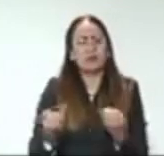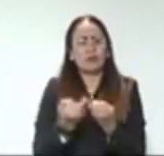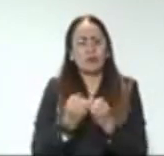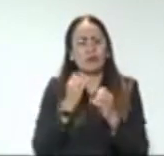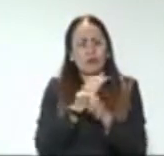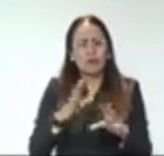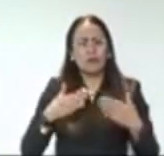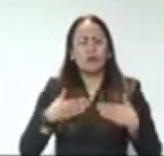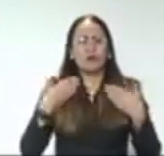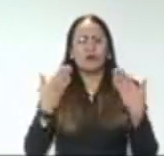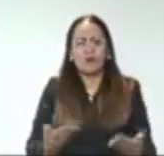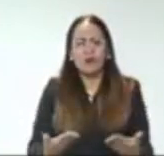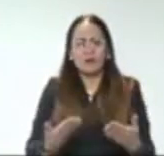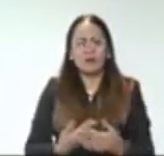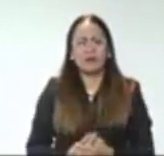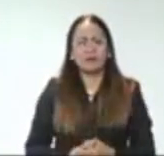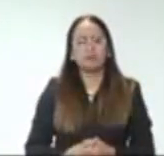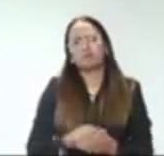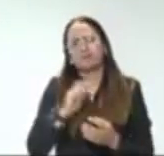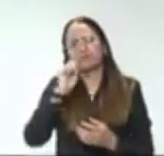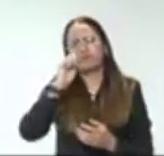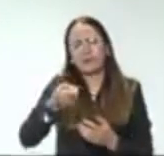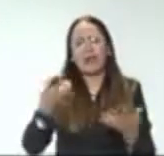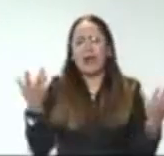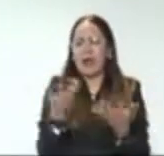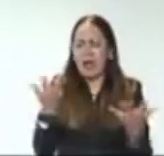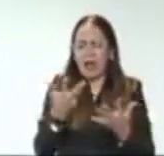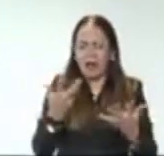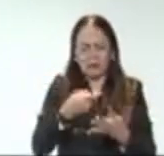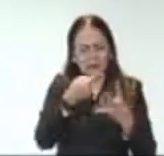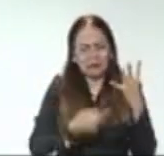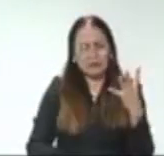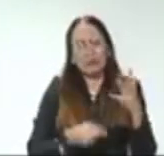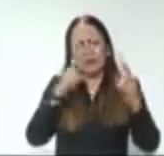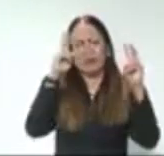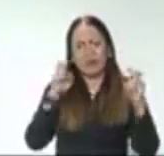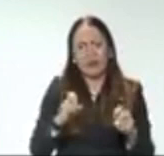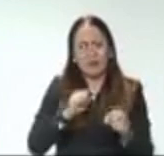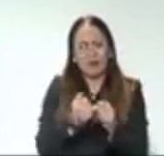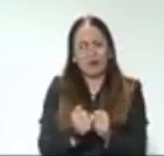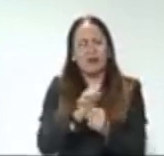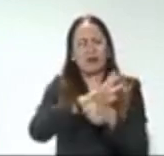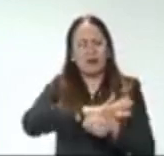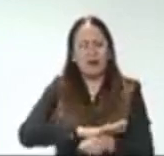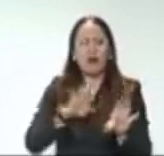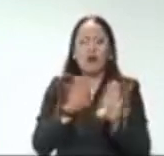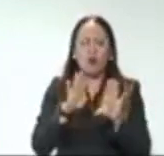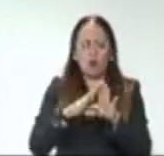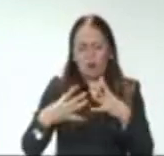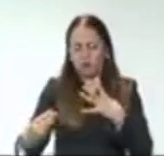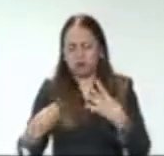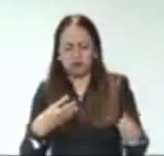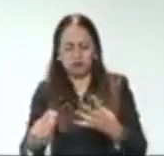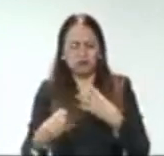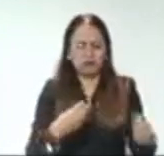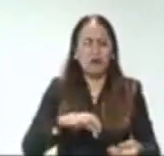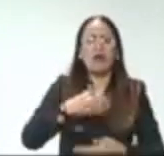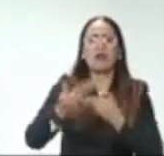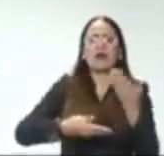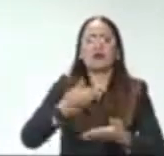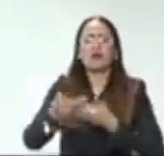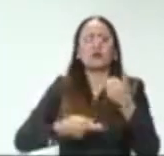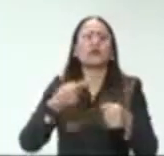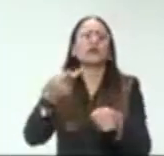en este sentido hablamos de incorporar hechos sobre el virus los datos sobre la propagación de la epidemia y sus impactos que son muy importantes